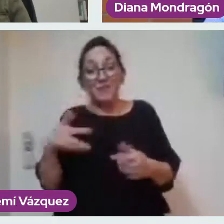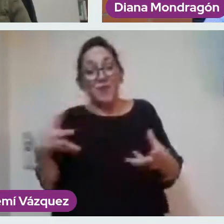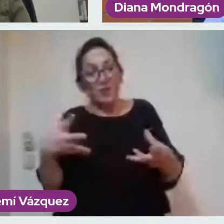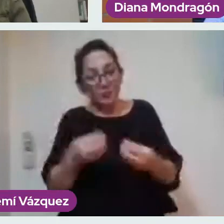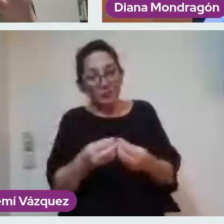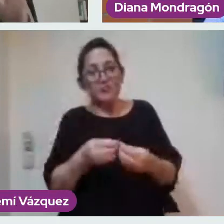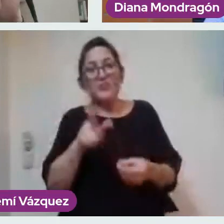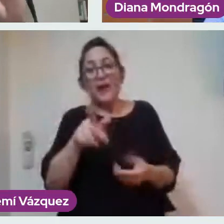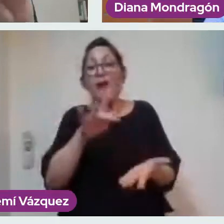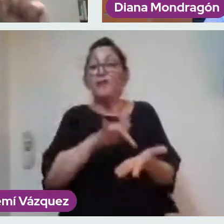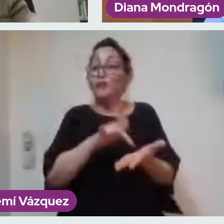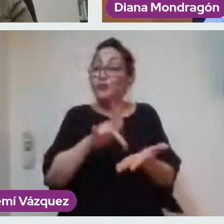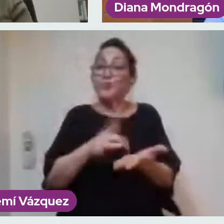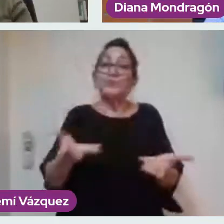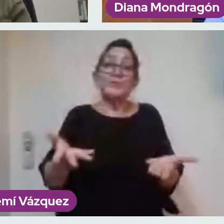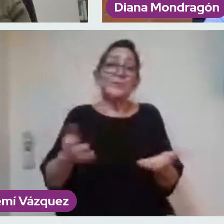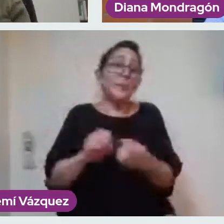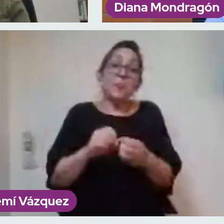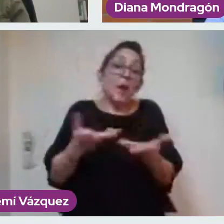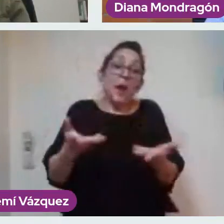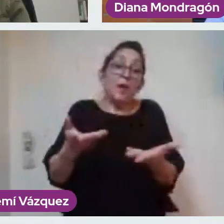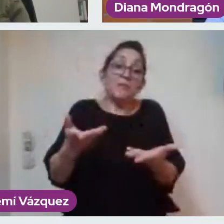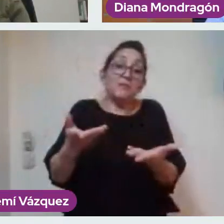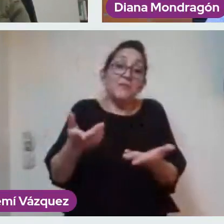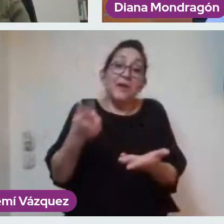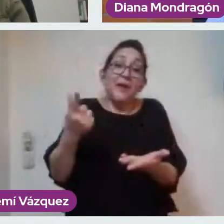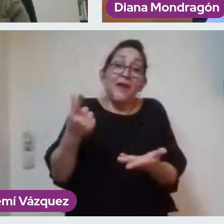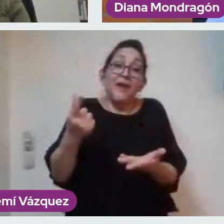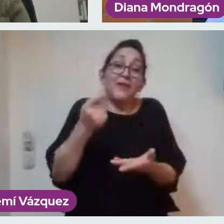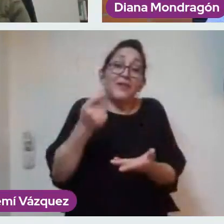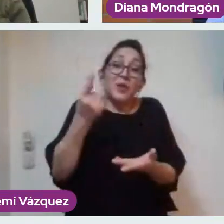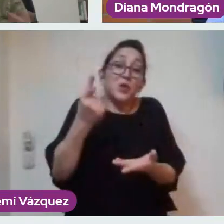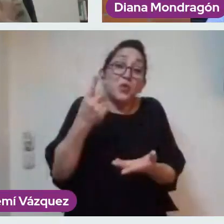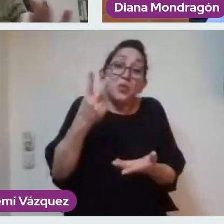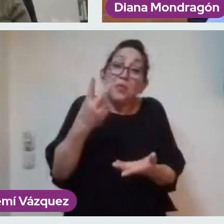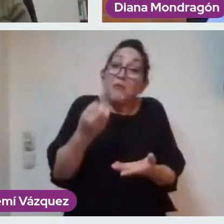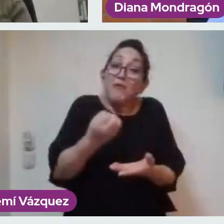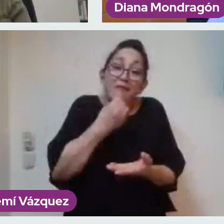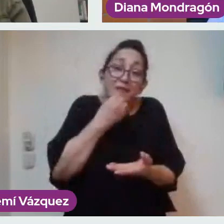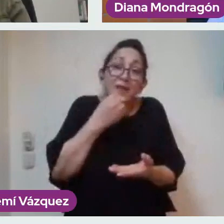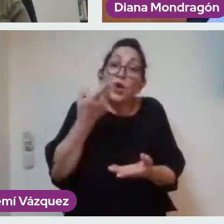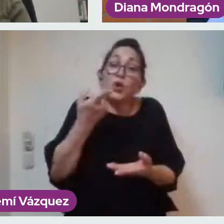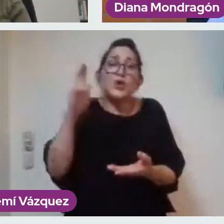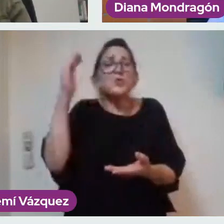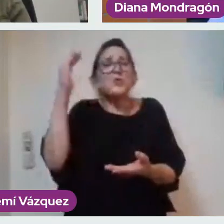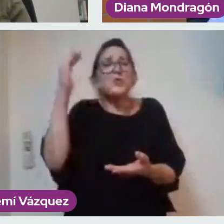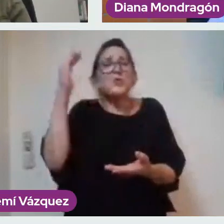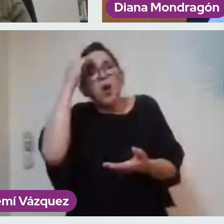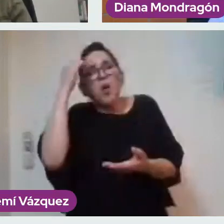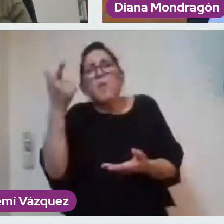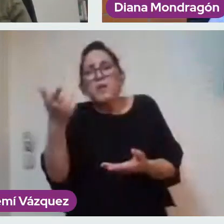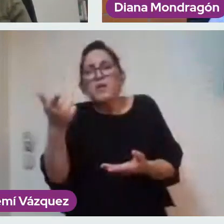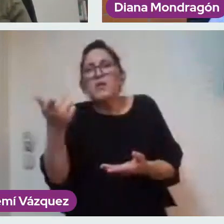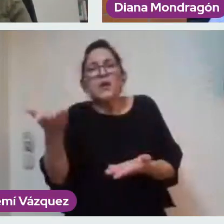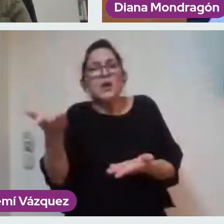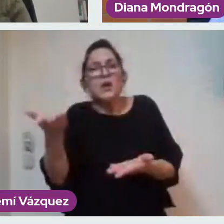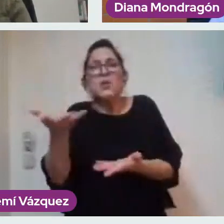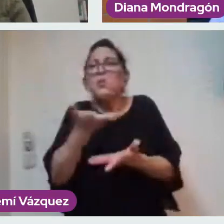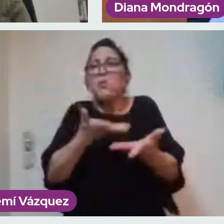bueno, pues cedo ya estos últimos momentitos para una reflexión final, algo que nos quieras comentar así como